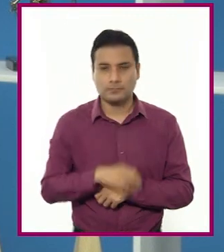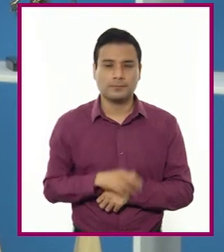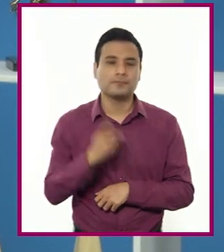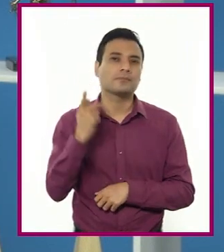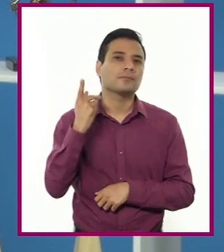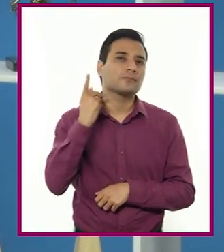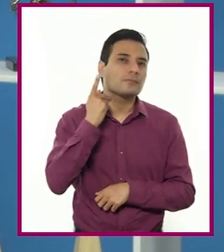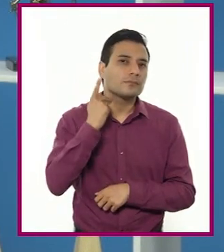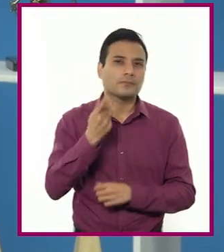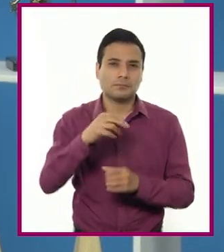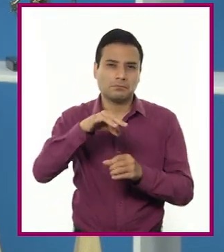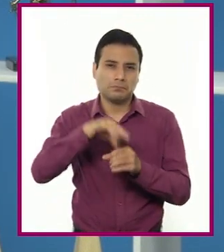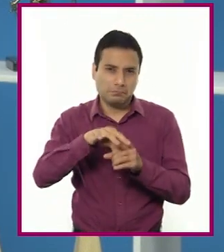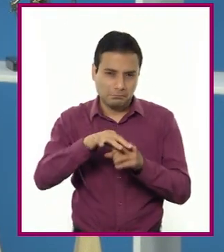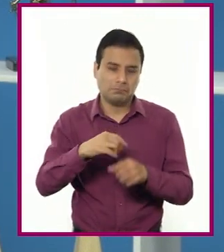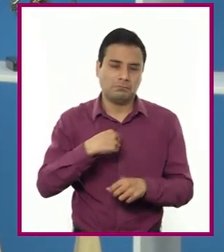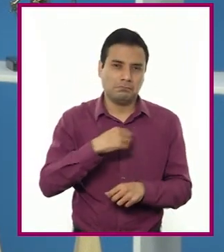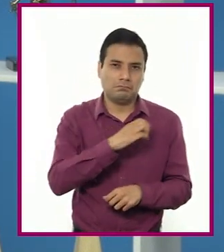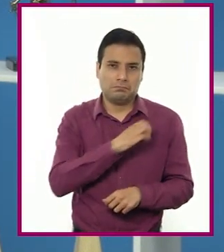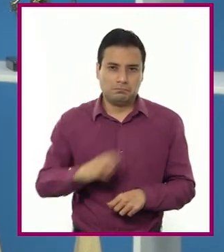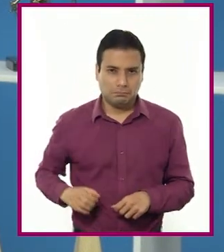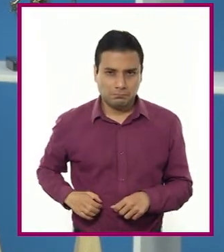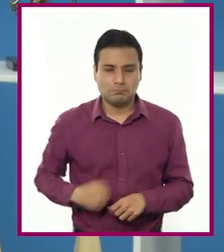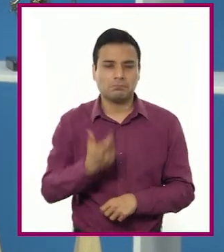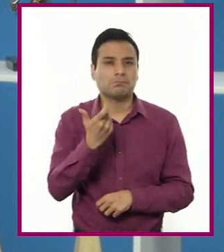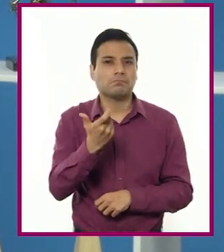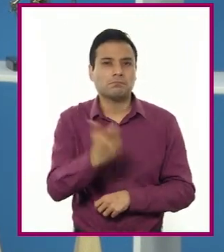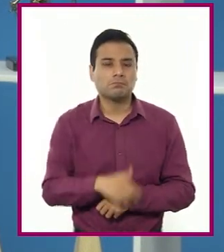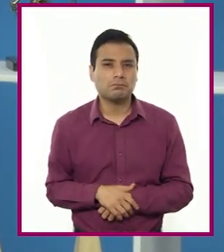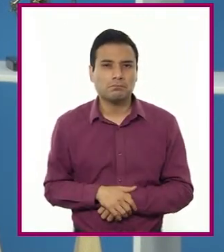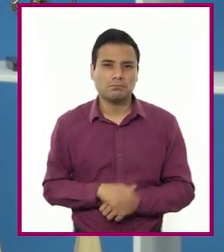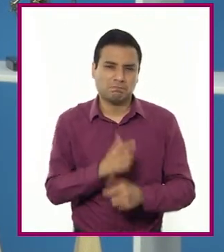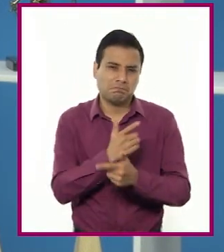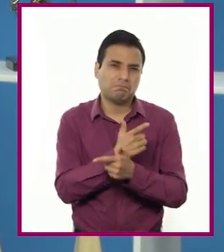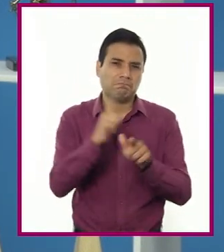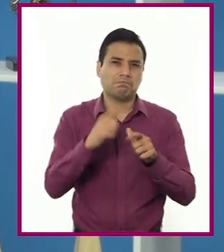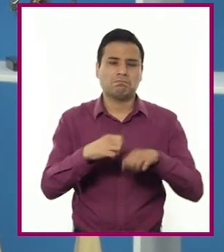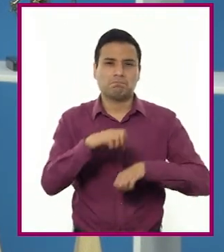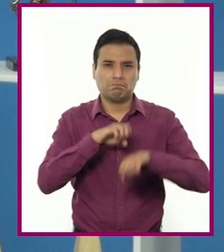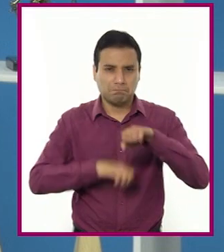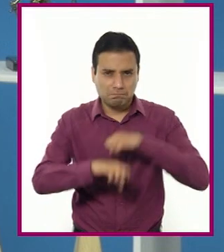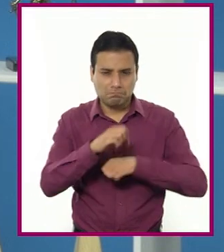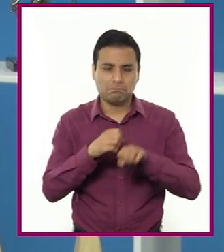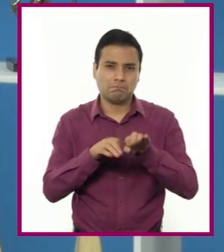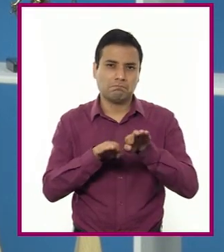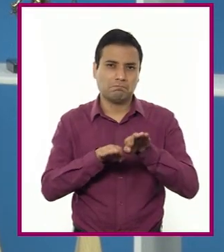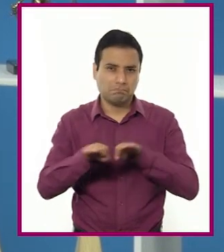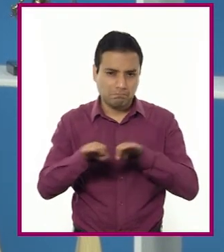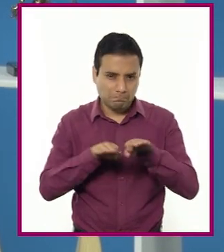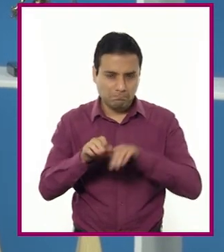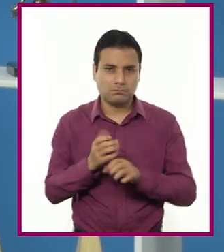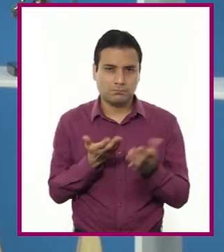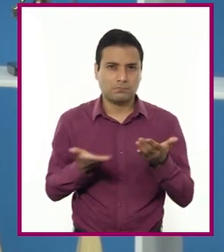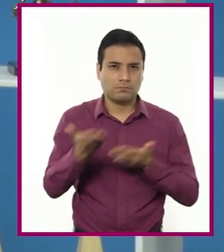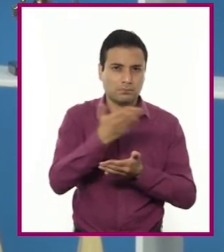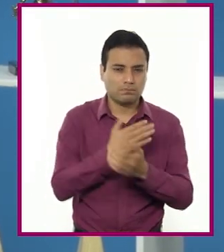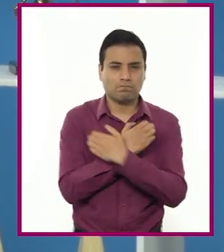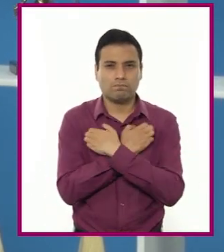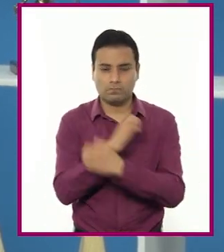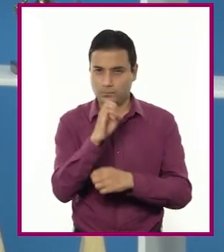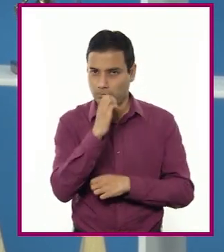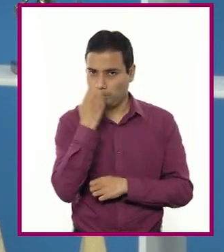políticos, votar y ser votado, económicos, libertad de empresa o de trabajo, sociales,